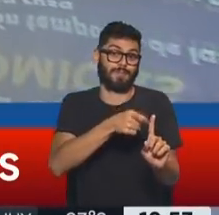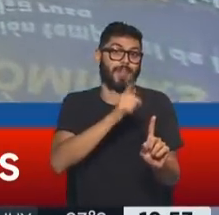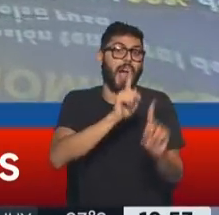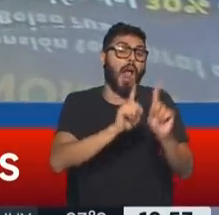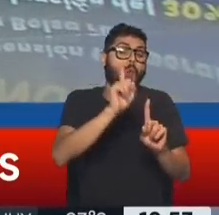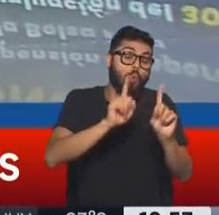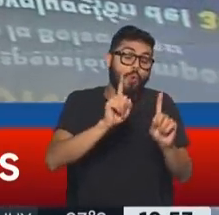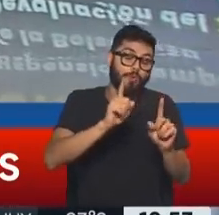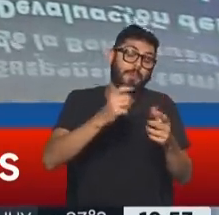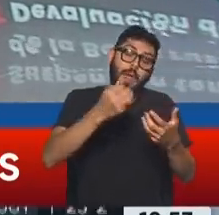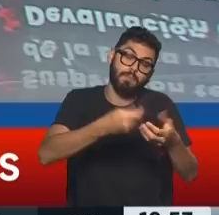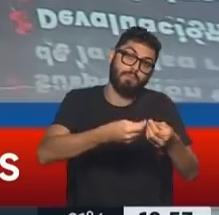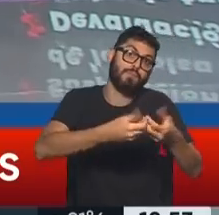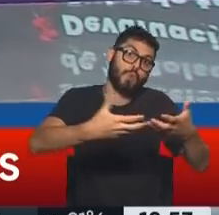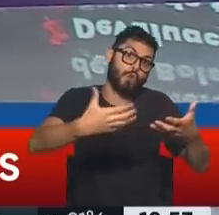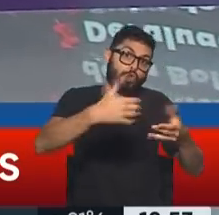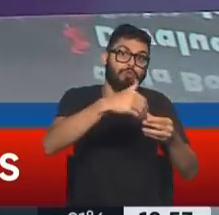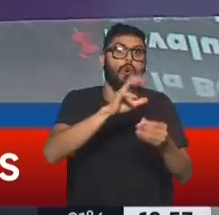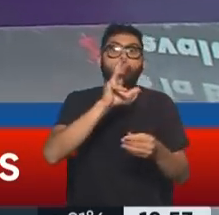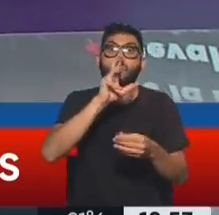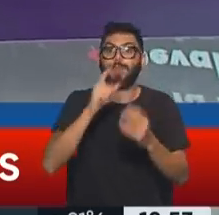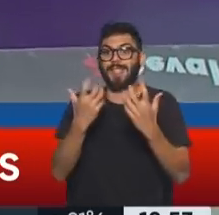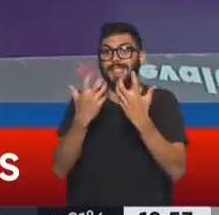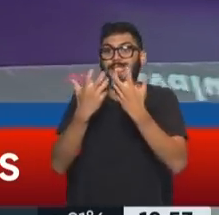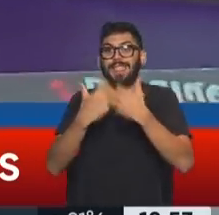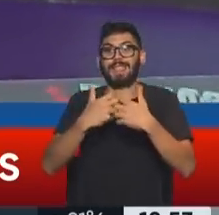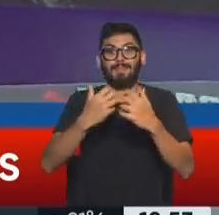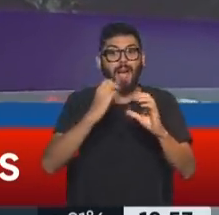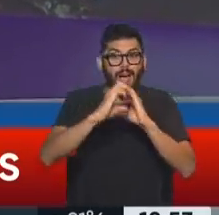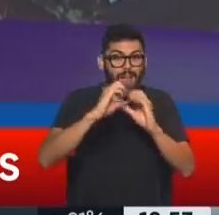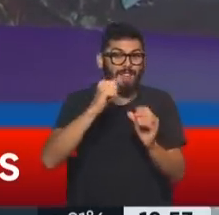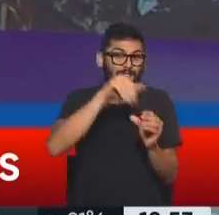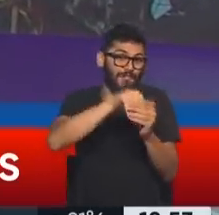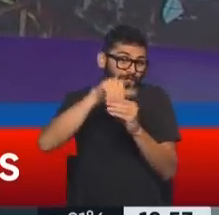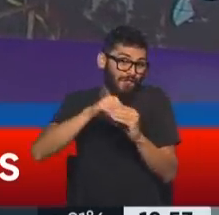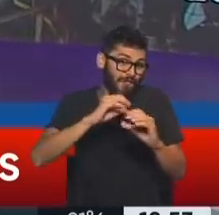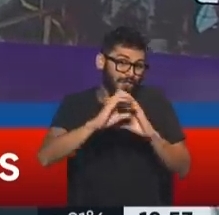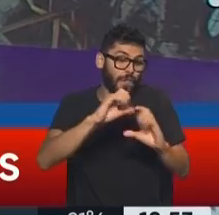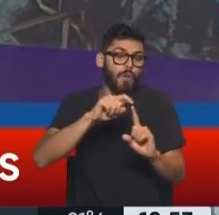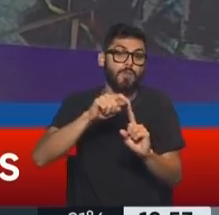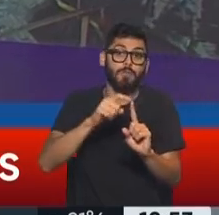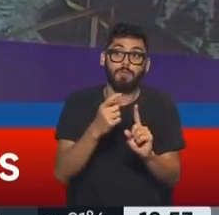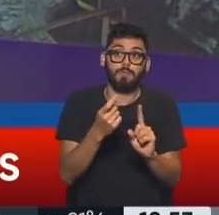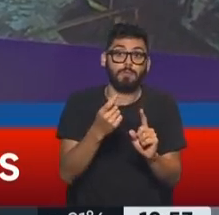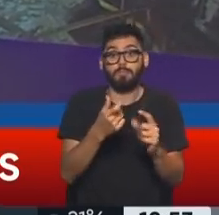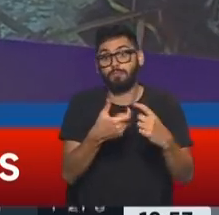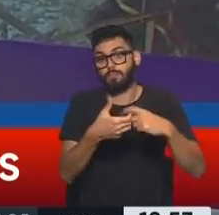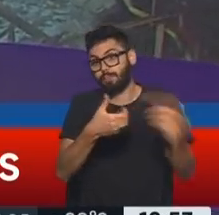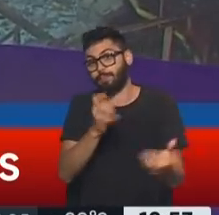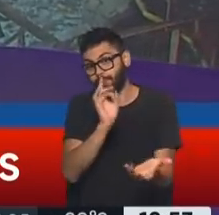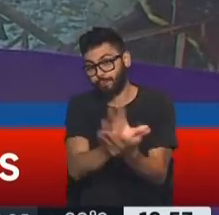de grecia a gran parte de rusia de este sistema de comunicaciones interbancario este sistema que se necesita de manera excluyente